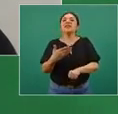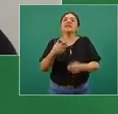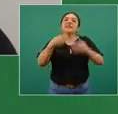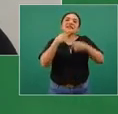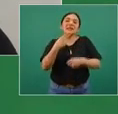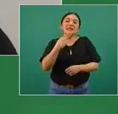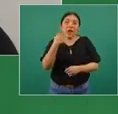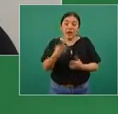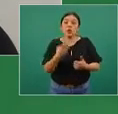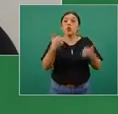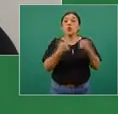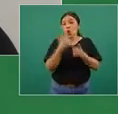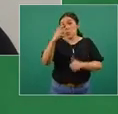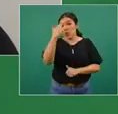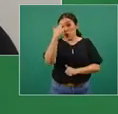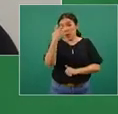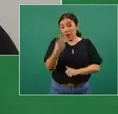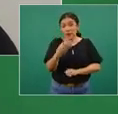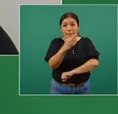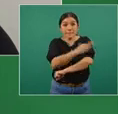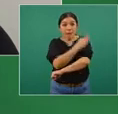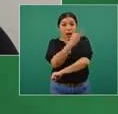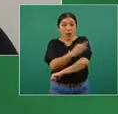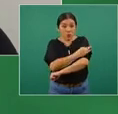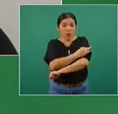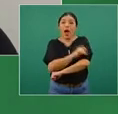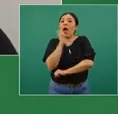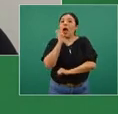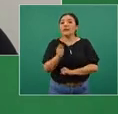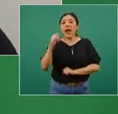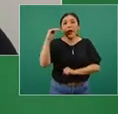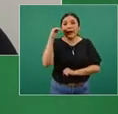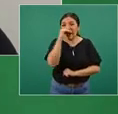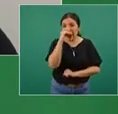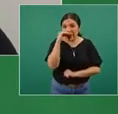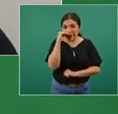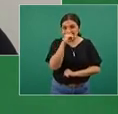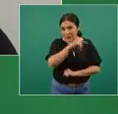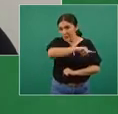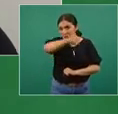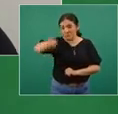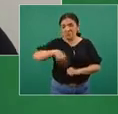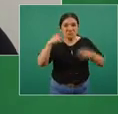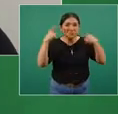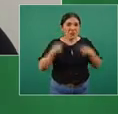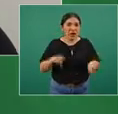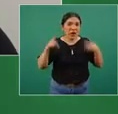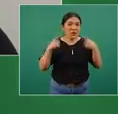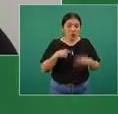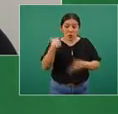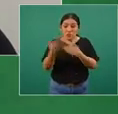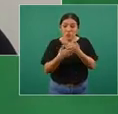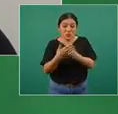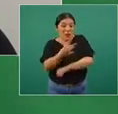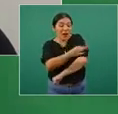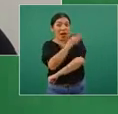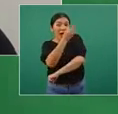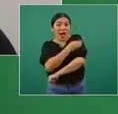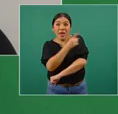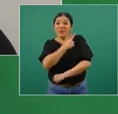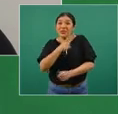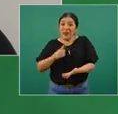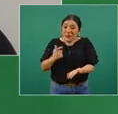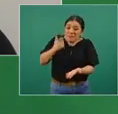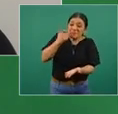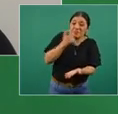Y recordando también que la vacuna es completamente gratuita para las personas que la van a recibir, no tienen que